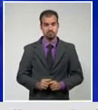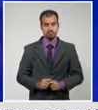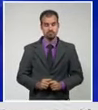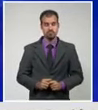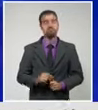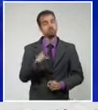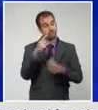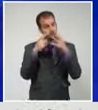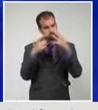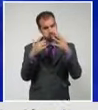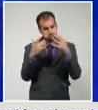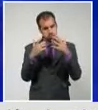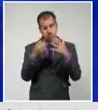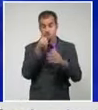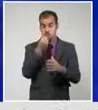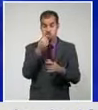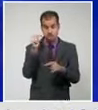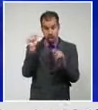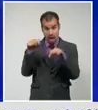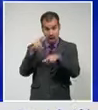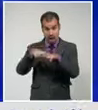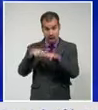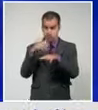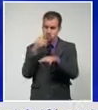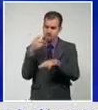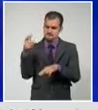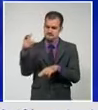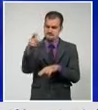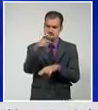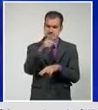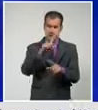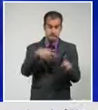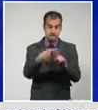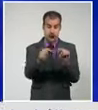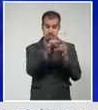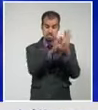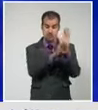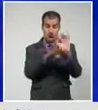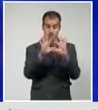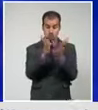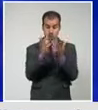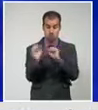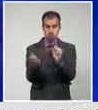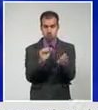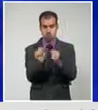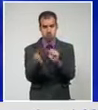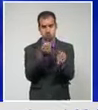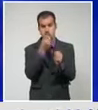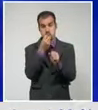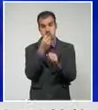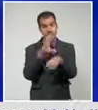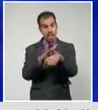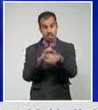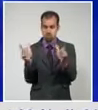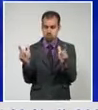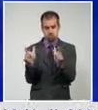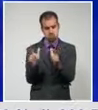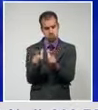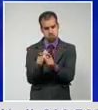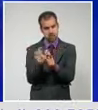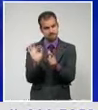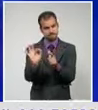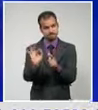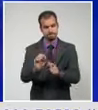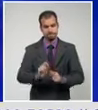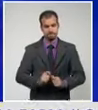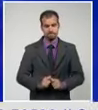lograr un efecto aquí que de conjunto con todas las medidas pues permita un control de la pandemia. Y bueno,